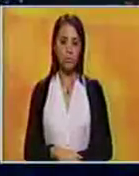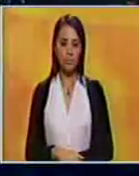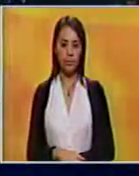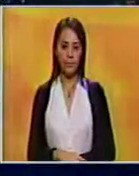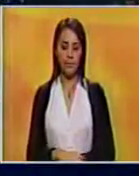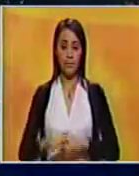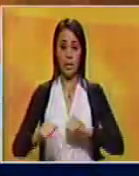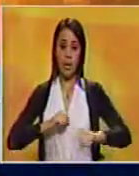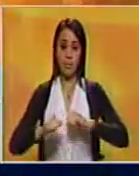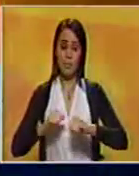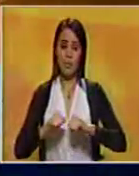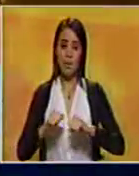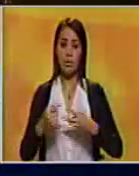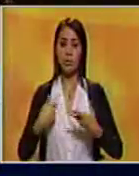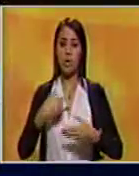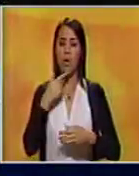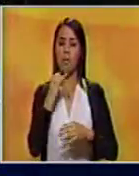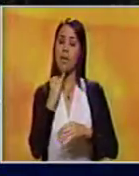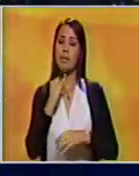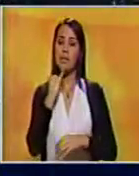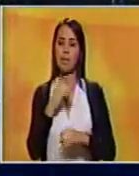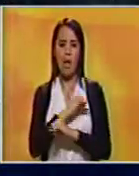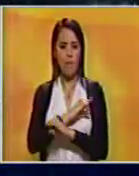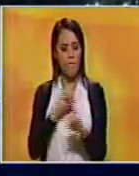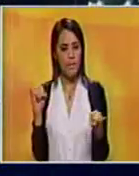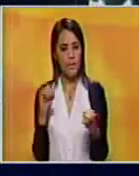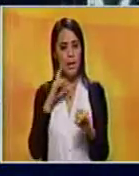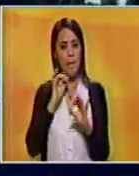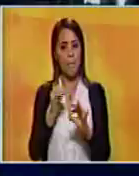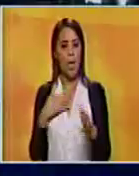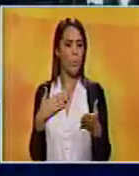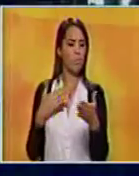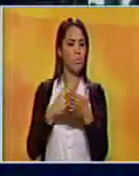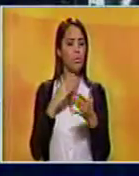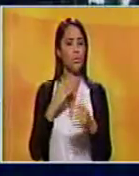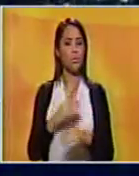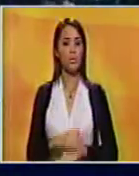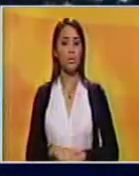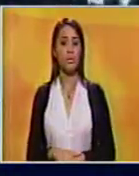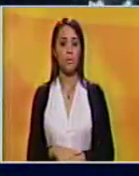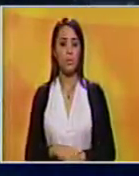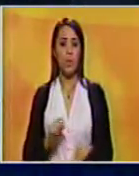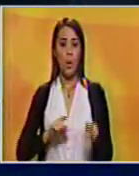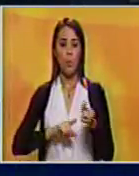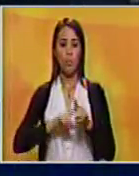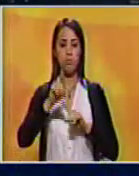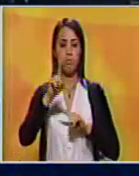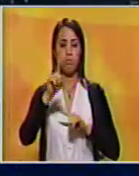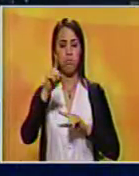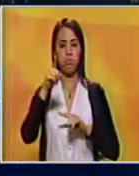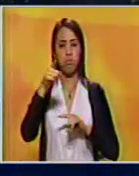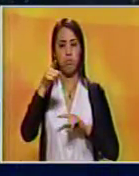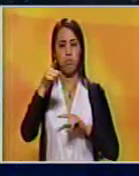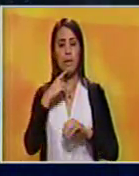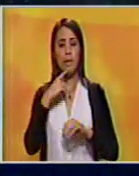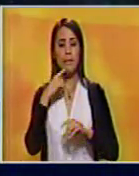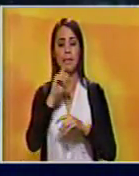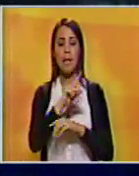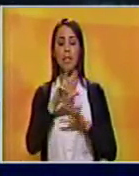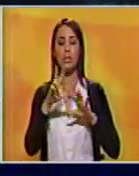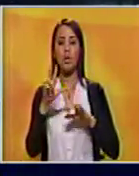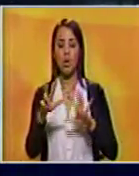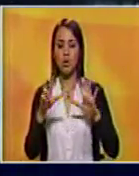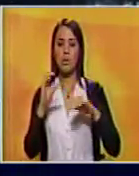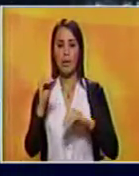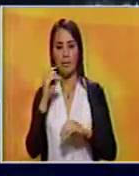El movimiento islamista Hamas dio por finalizada la escalada de ataques tras el lanzamiento de 180 cohetes contra Israel desde la tarde